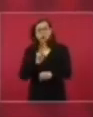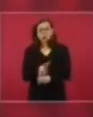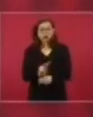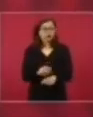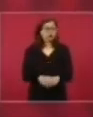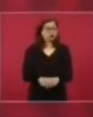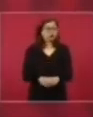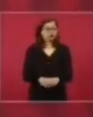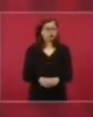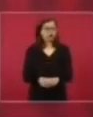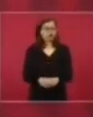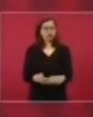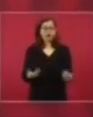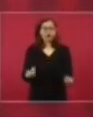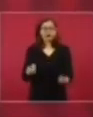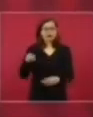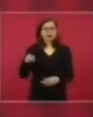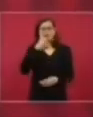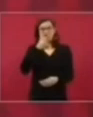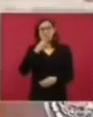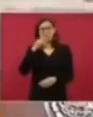son ideas comunistas